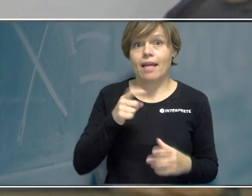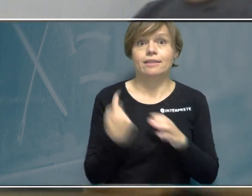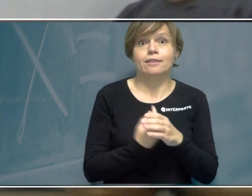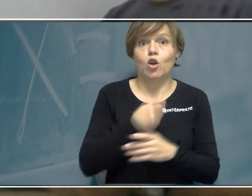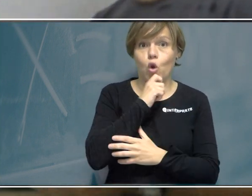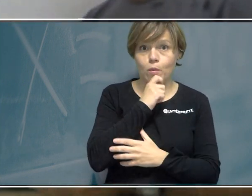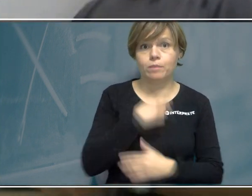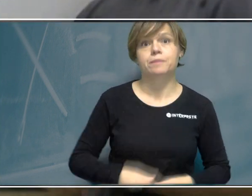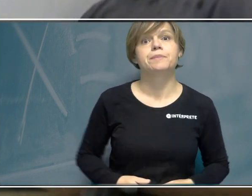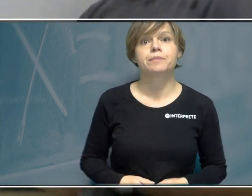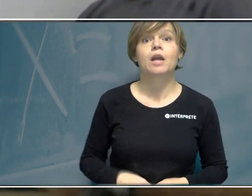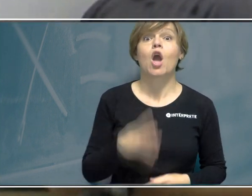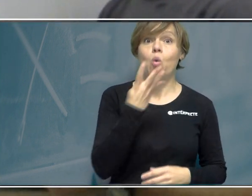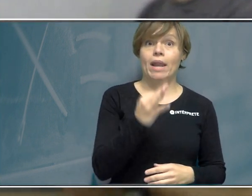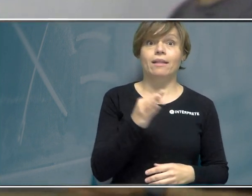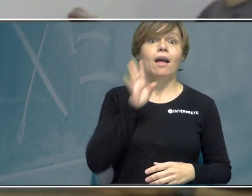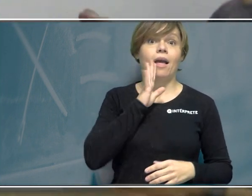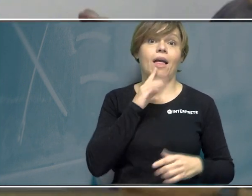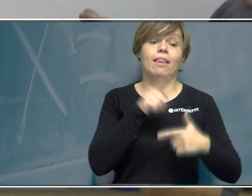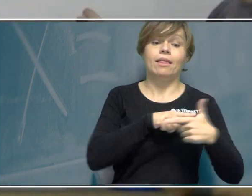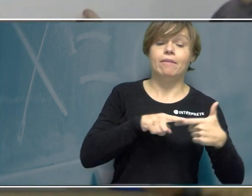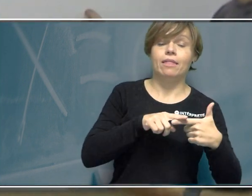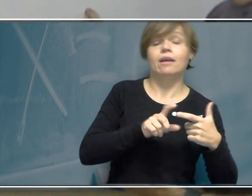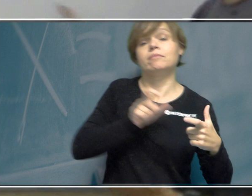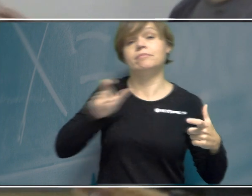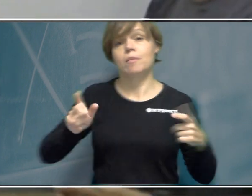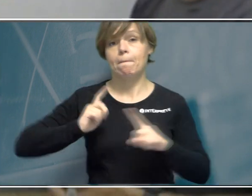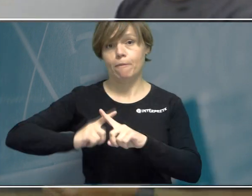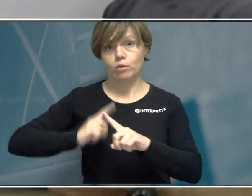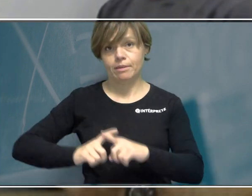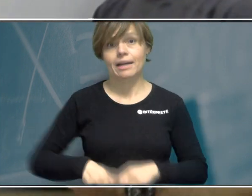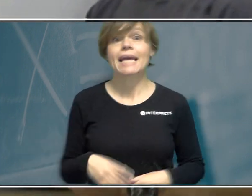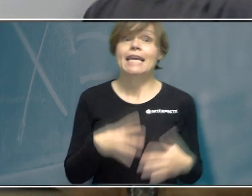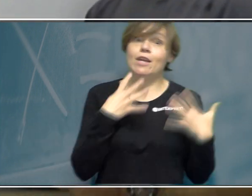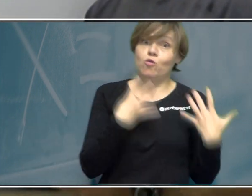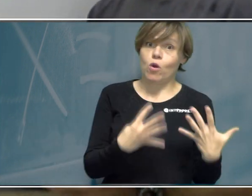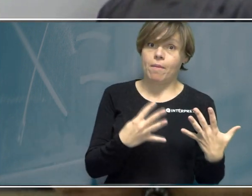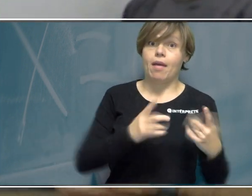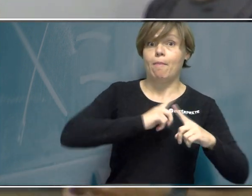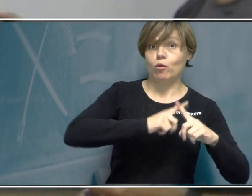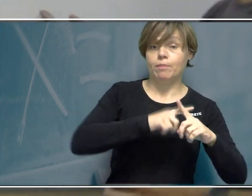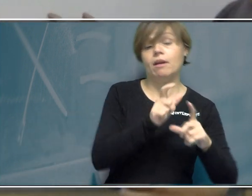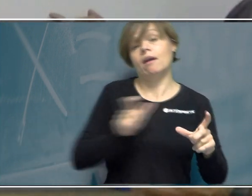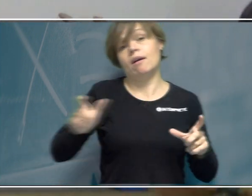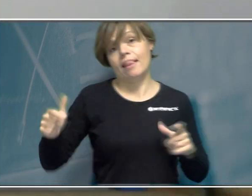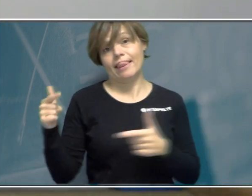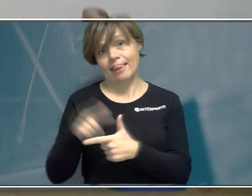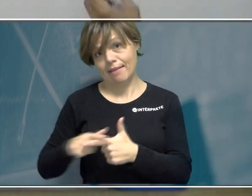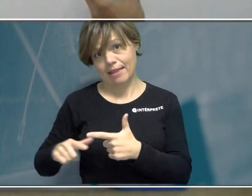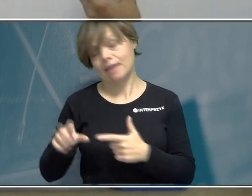x? Pues el 40 que está dividiendo, pasarlo al otro lado, multiplicando. Y el 9 que está multiplicando, pasarlo al otro